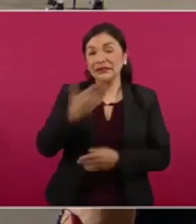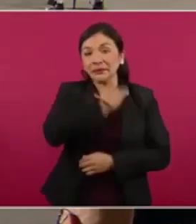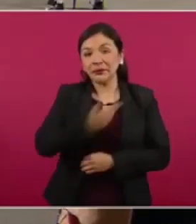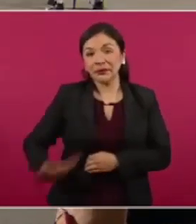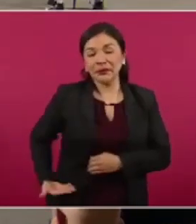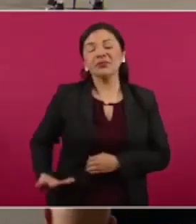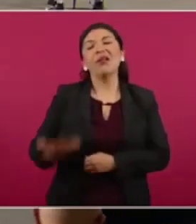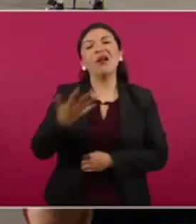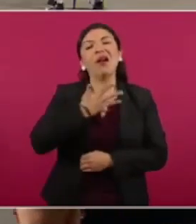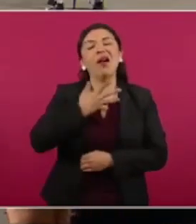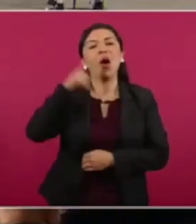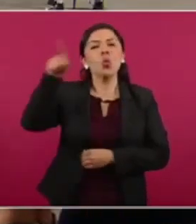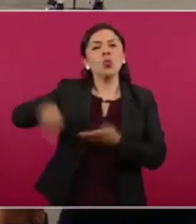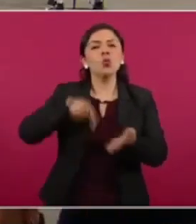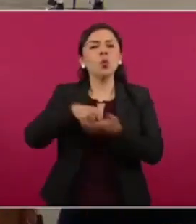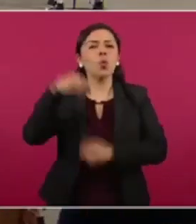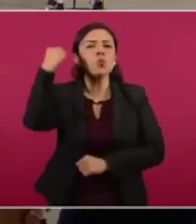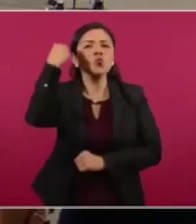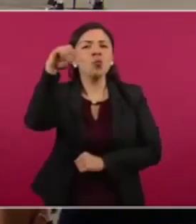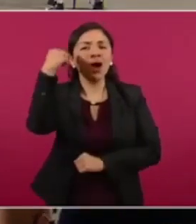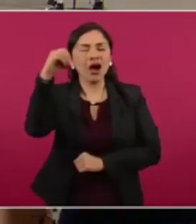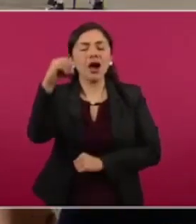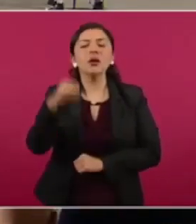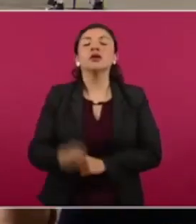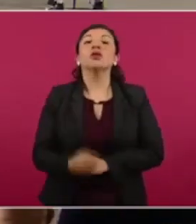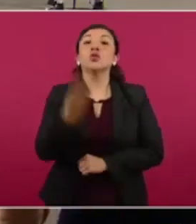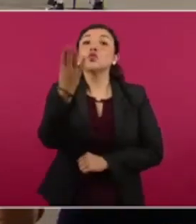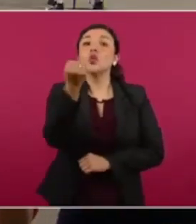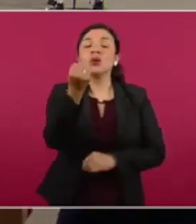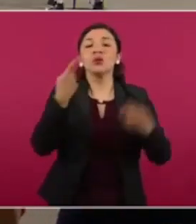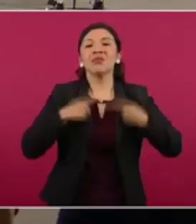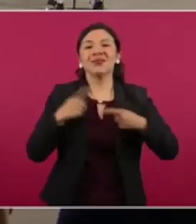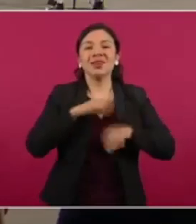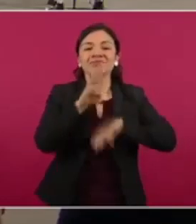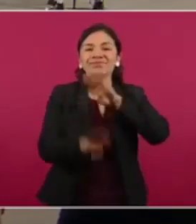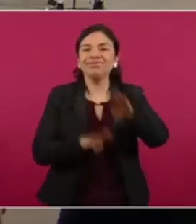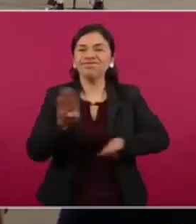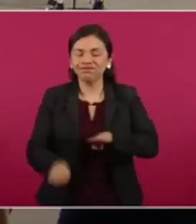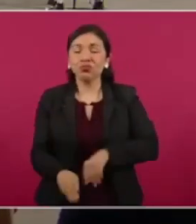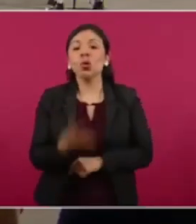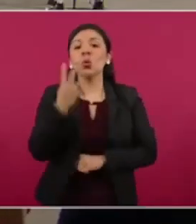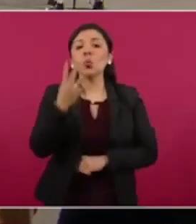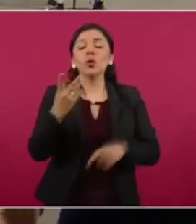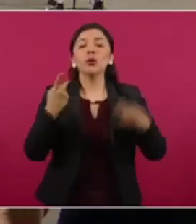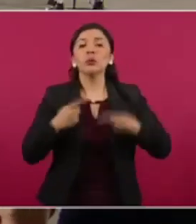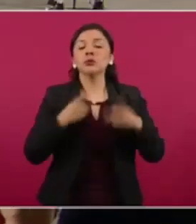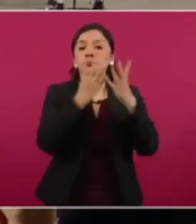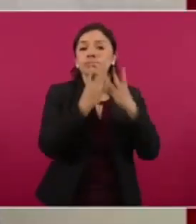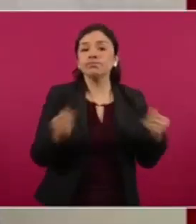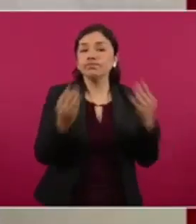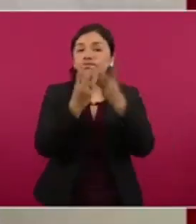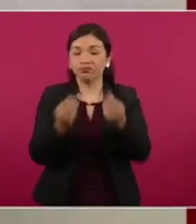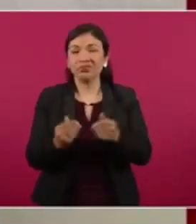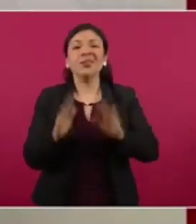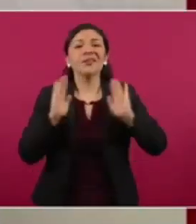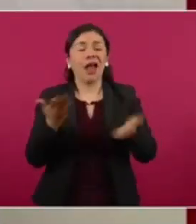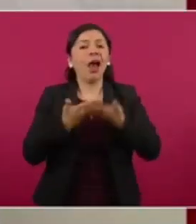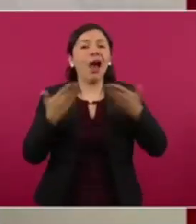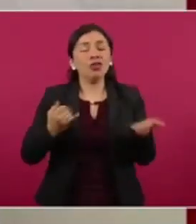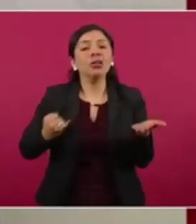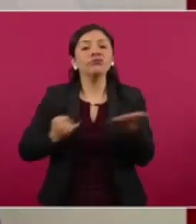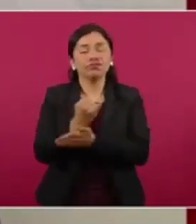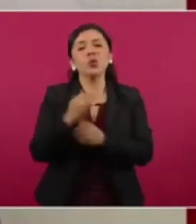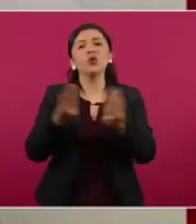9 defunciones y 4 desaparecidos. Ya se autorizó la declaratoria de emergencia para